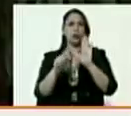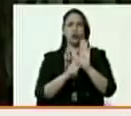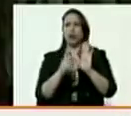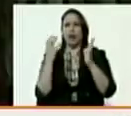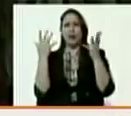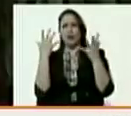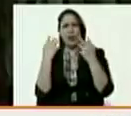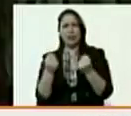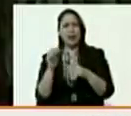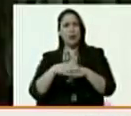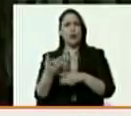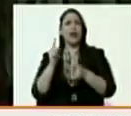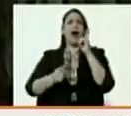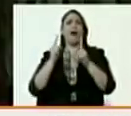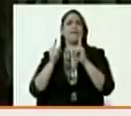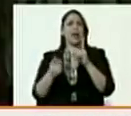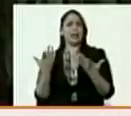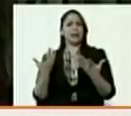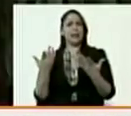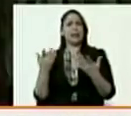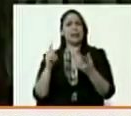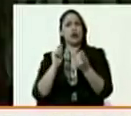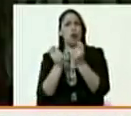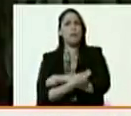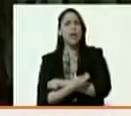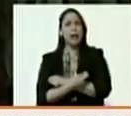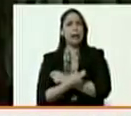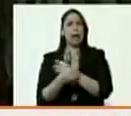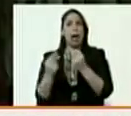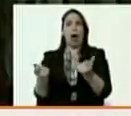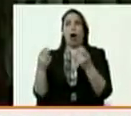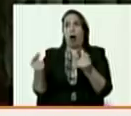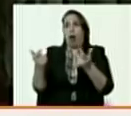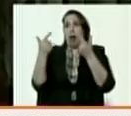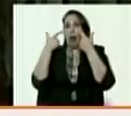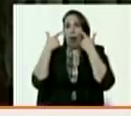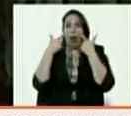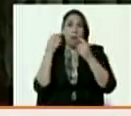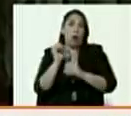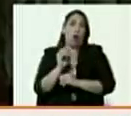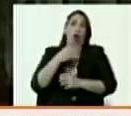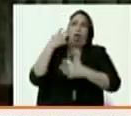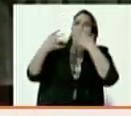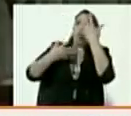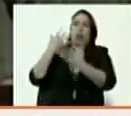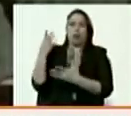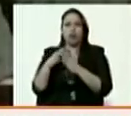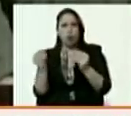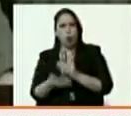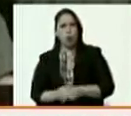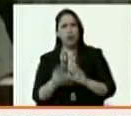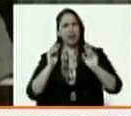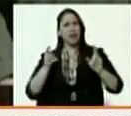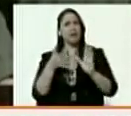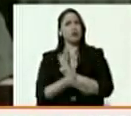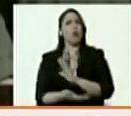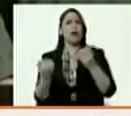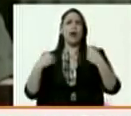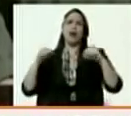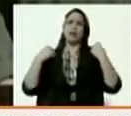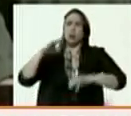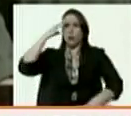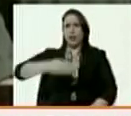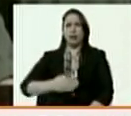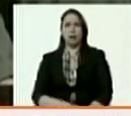se convierte en una alarma, en una alaraca todo el tema de los ejercicios